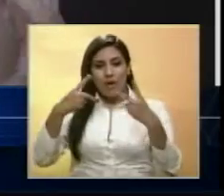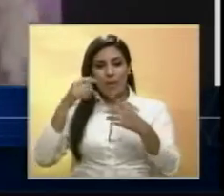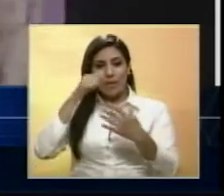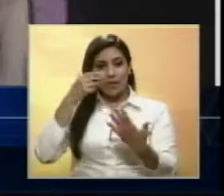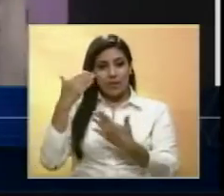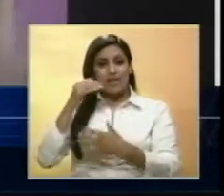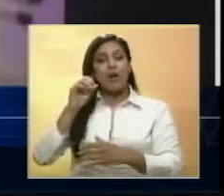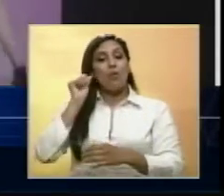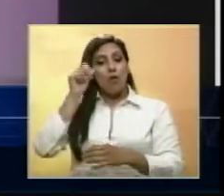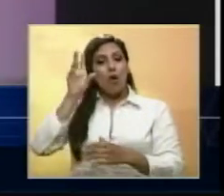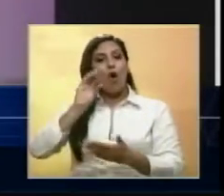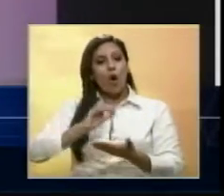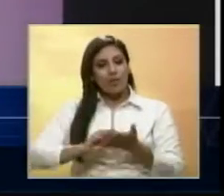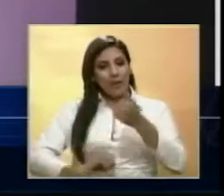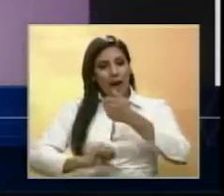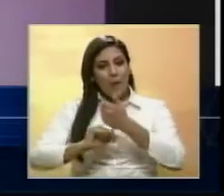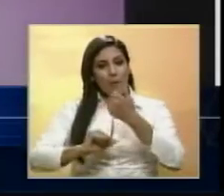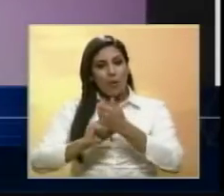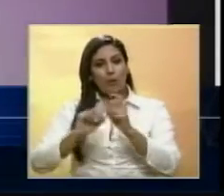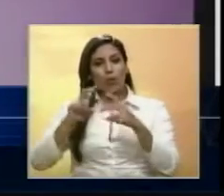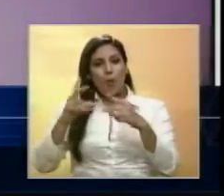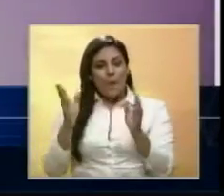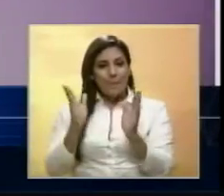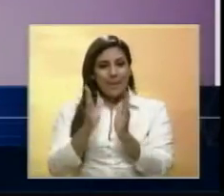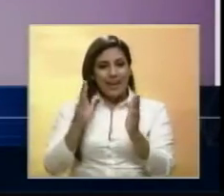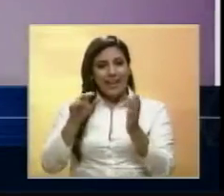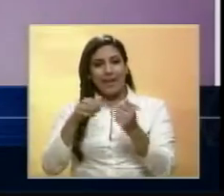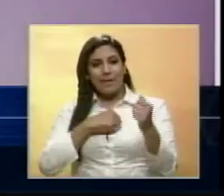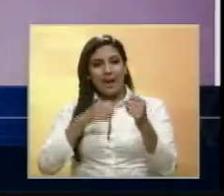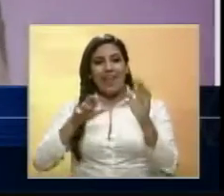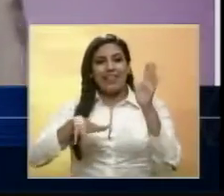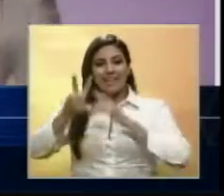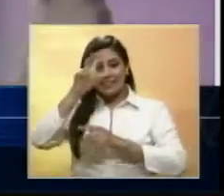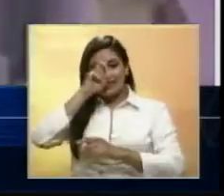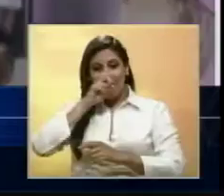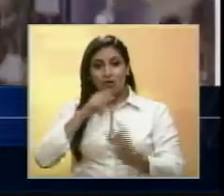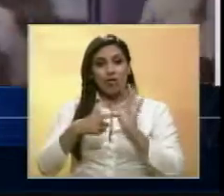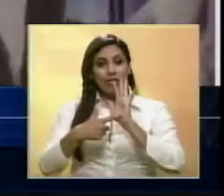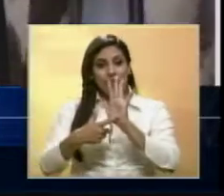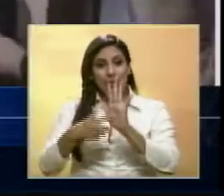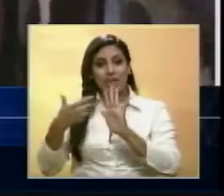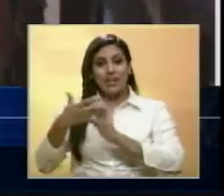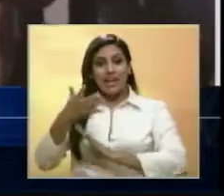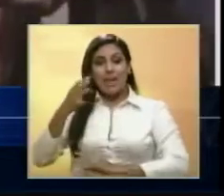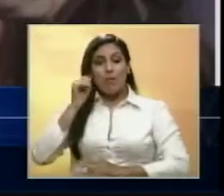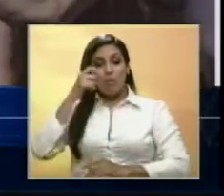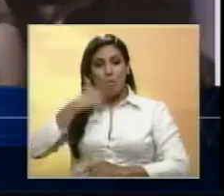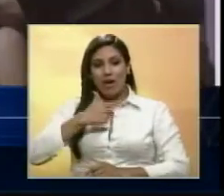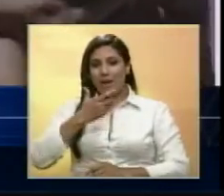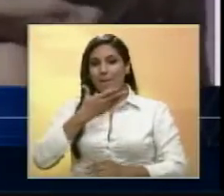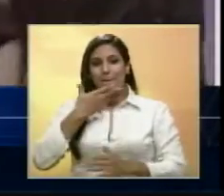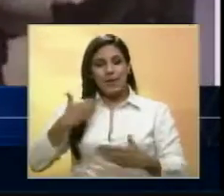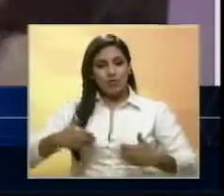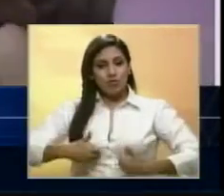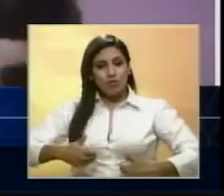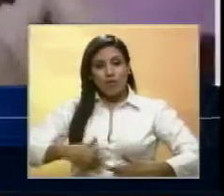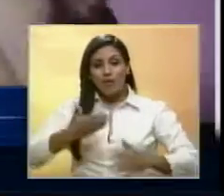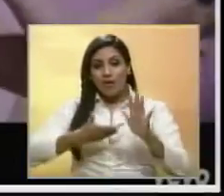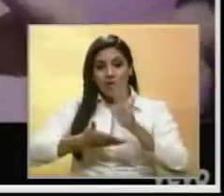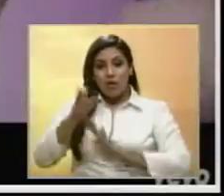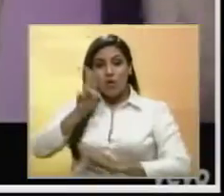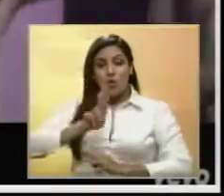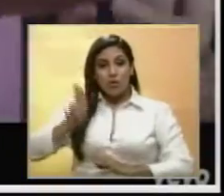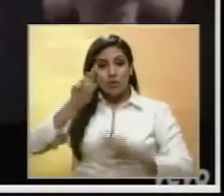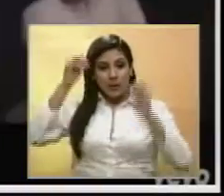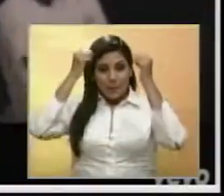Sia nuevamente se apoya en la pequeña bailarina de 13 años de edad, quien demuestra que su talento es inagotable a la hora de usar